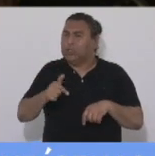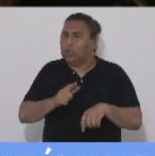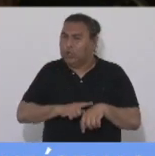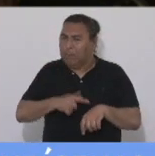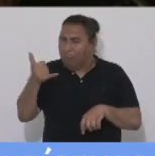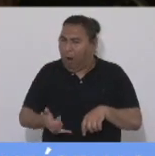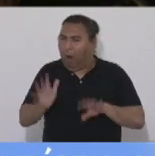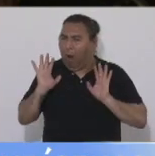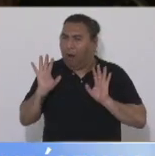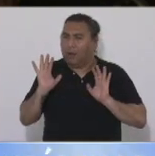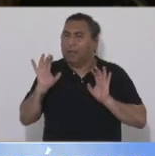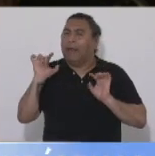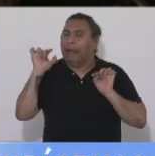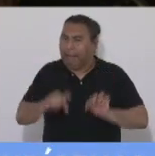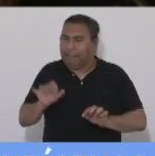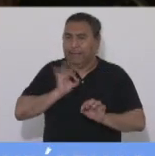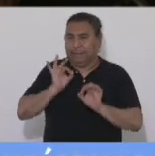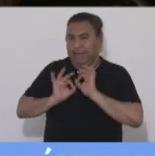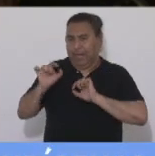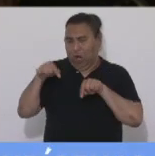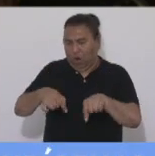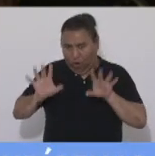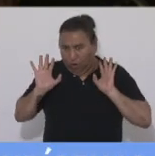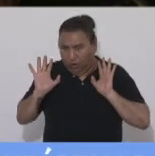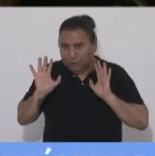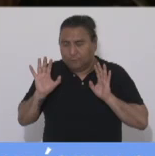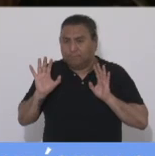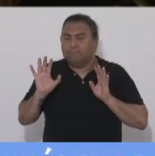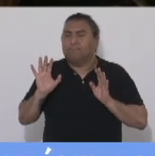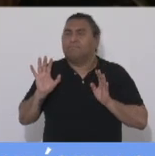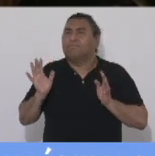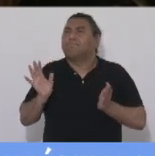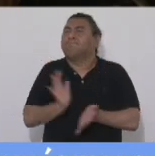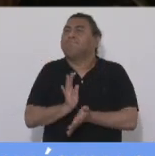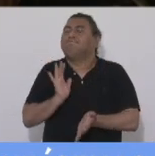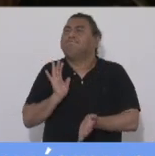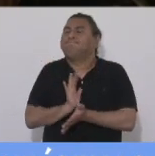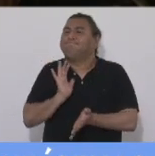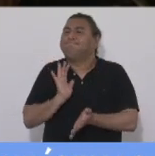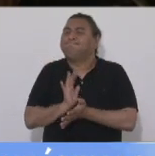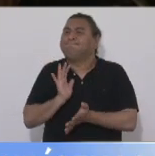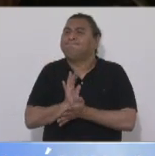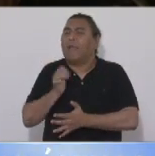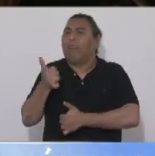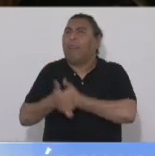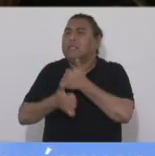presenta este siglo. Desafíos que tienen que ver con el calentamiento